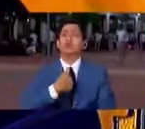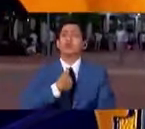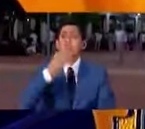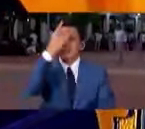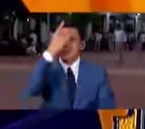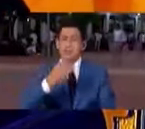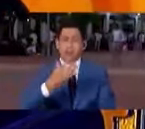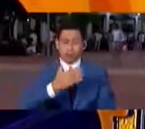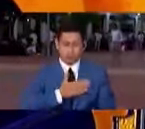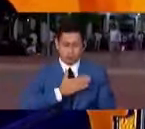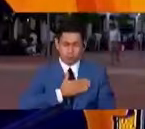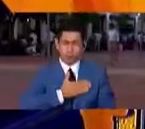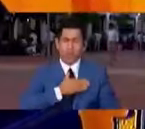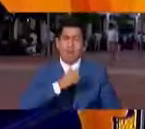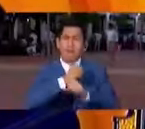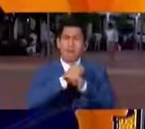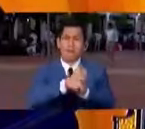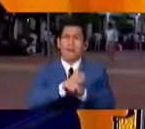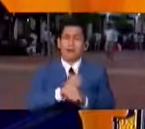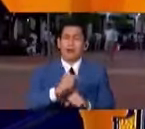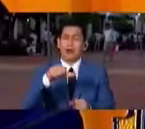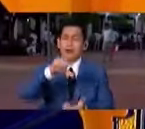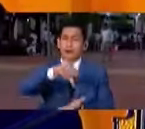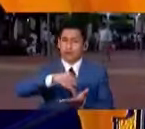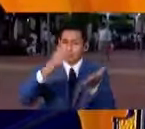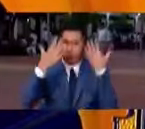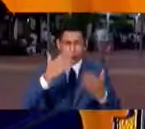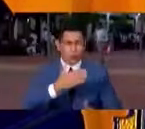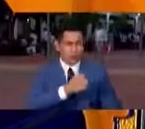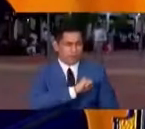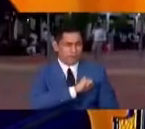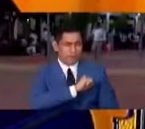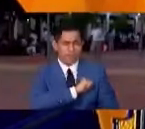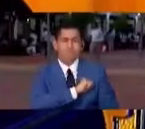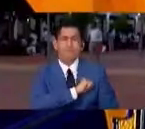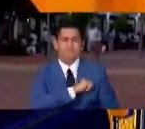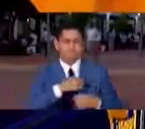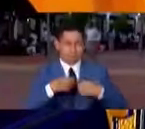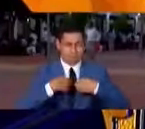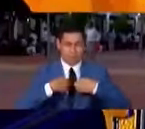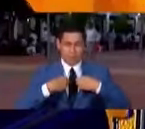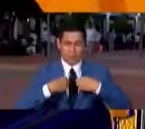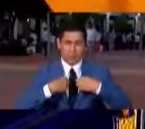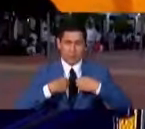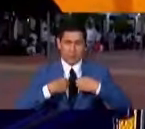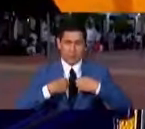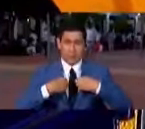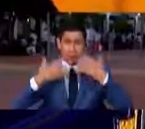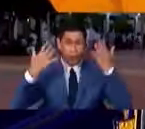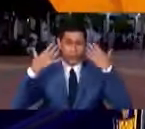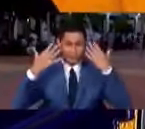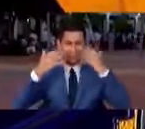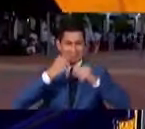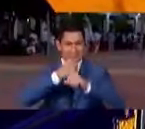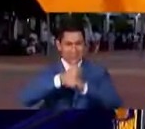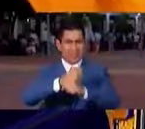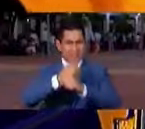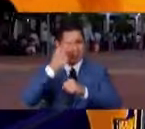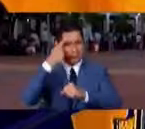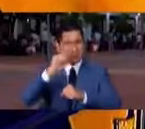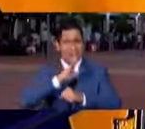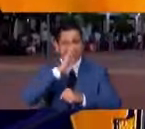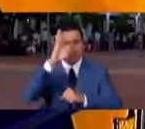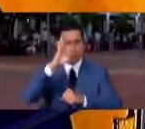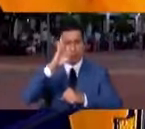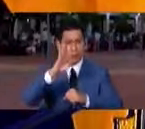jugármela por Guayaquil y me la he jugado. Y defenderé esta camiseta, la de Guayaquil, por siempre, porque así lo